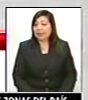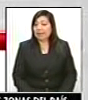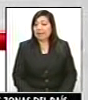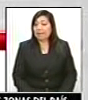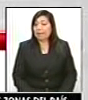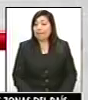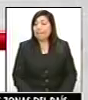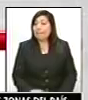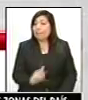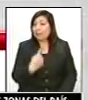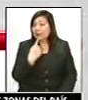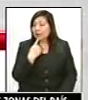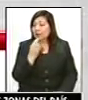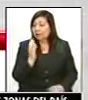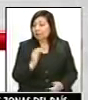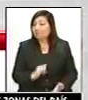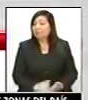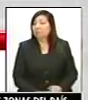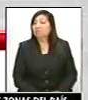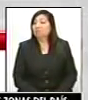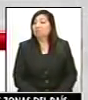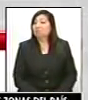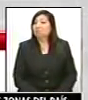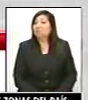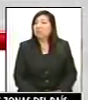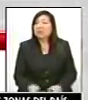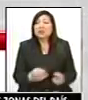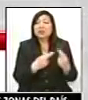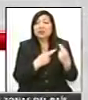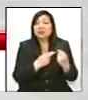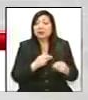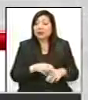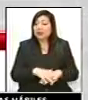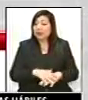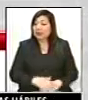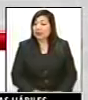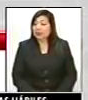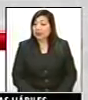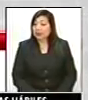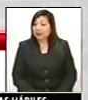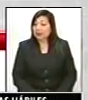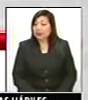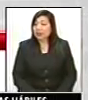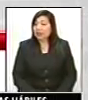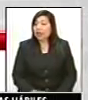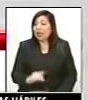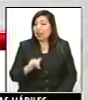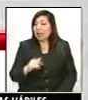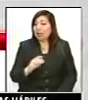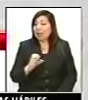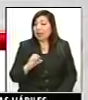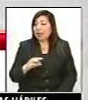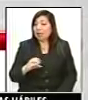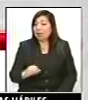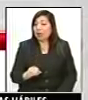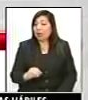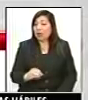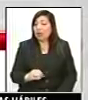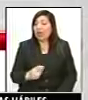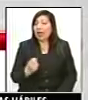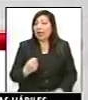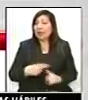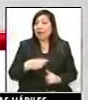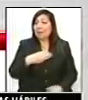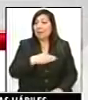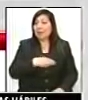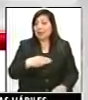Por los hechos expuestos, se encontró responsabilidad administrativa en los señores Daniel Javier Camac Gutiérrez, ex